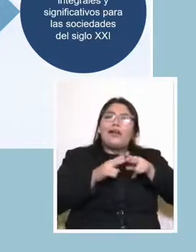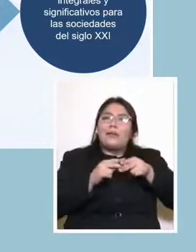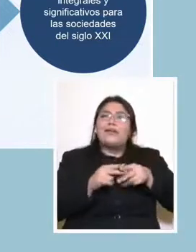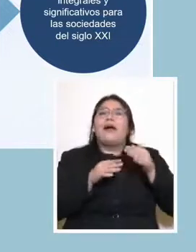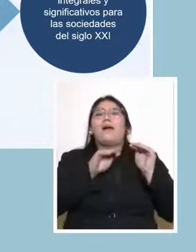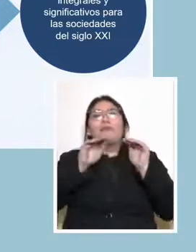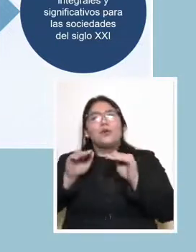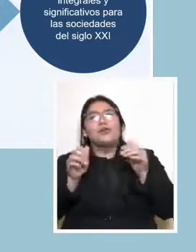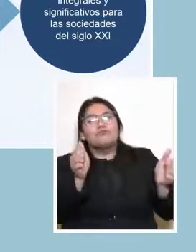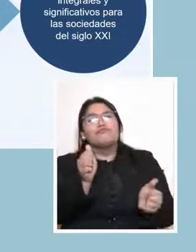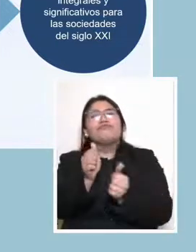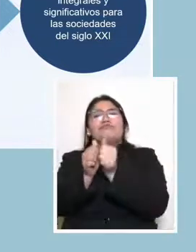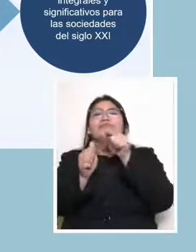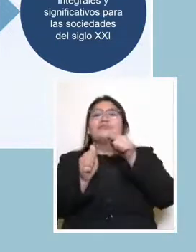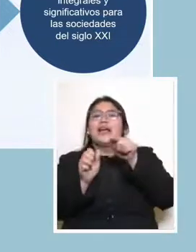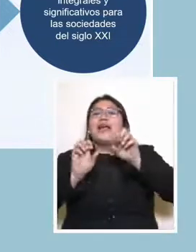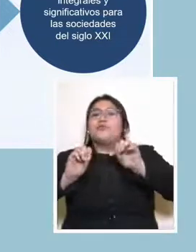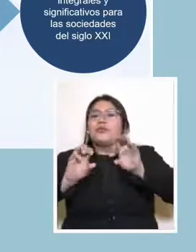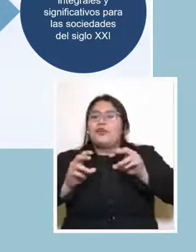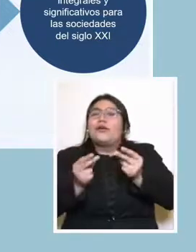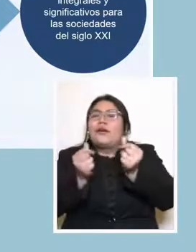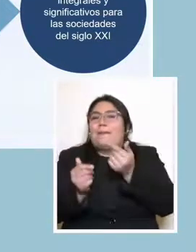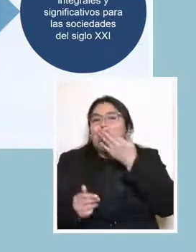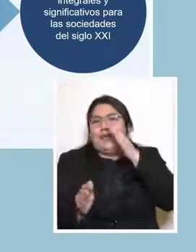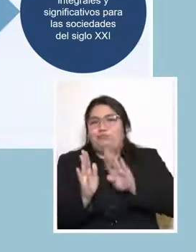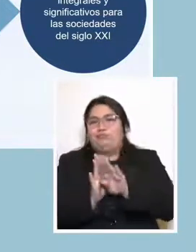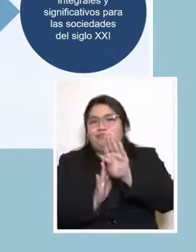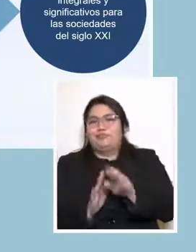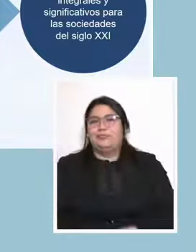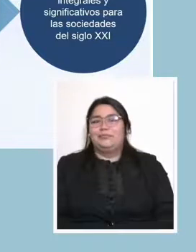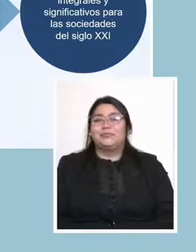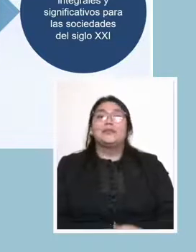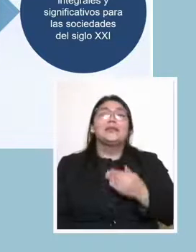la educación mejore. Del mismo modo, creemos, ¿no es cierto?, que